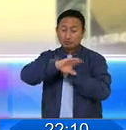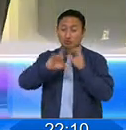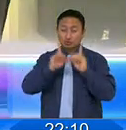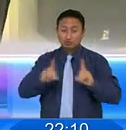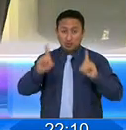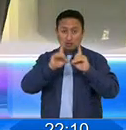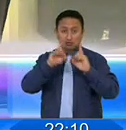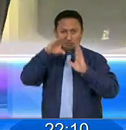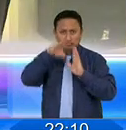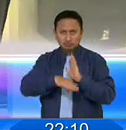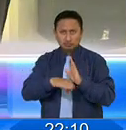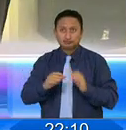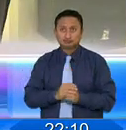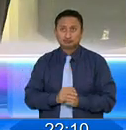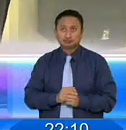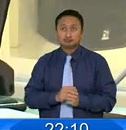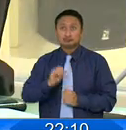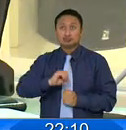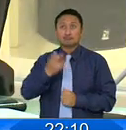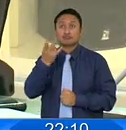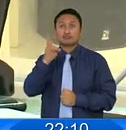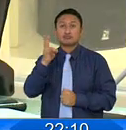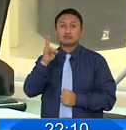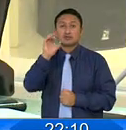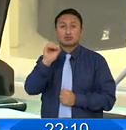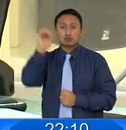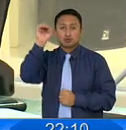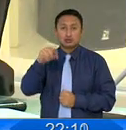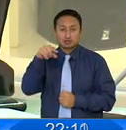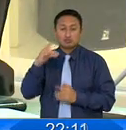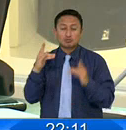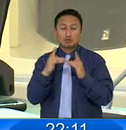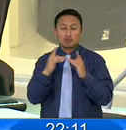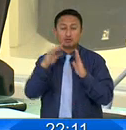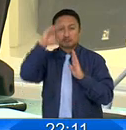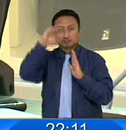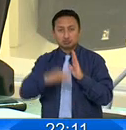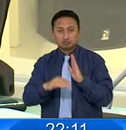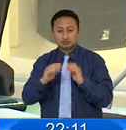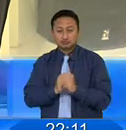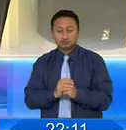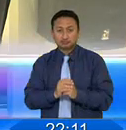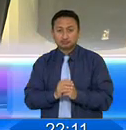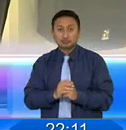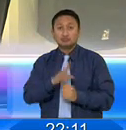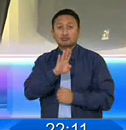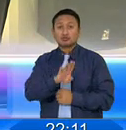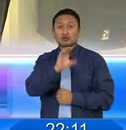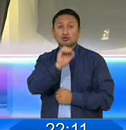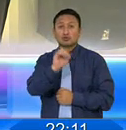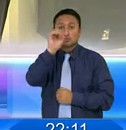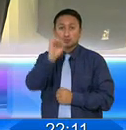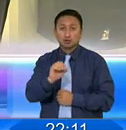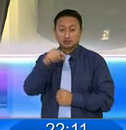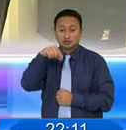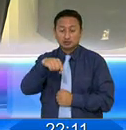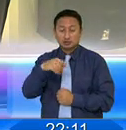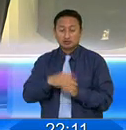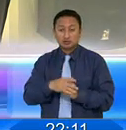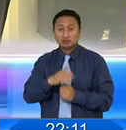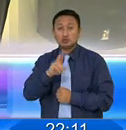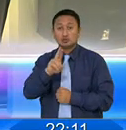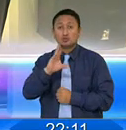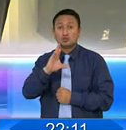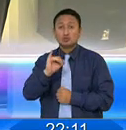sensibles. Se evidencia una disminución del 17% de ocupación de camas hospitalarias, se redujo el 4% en ocupación de UCI,